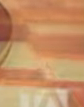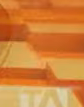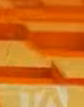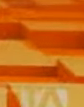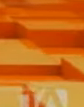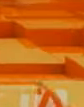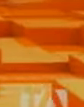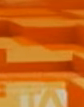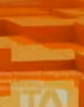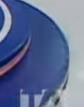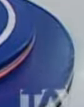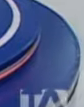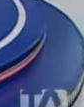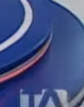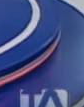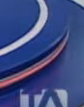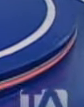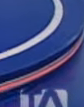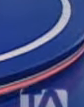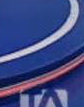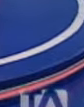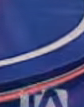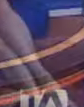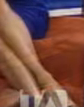Mira hacia arriba.